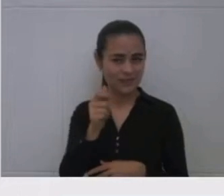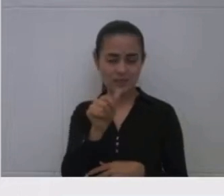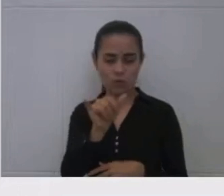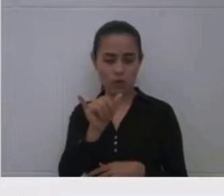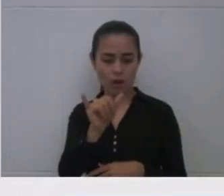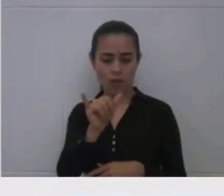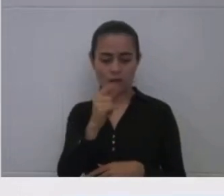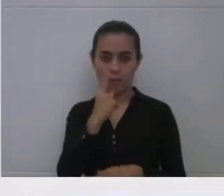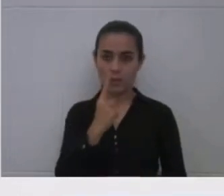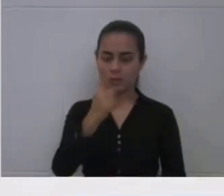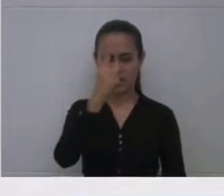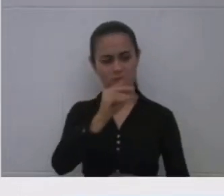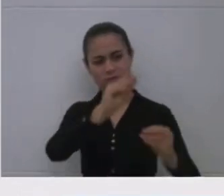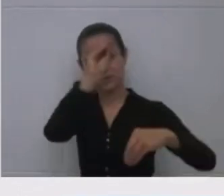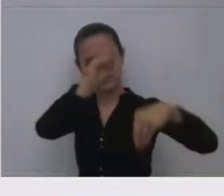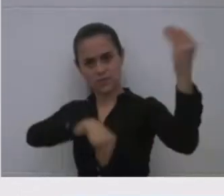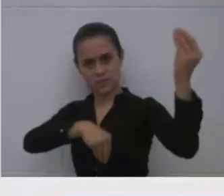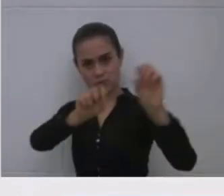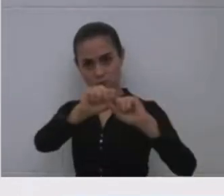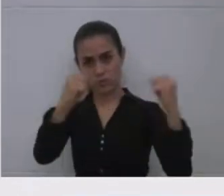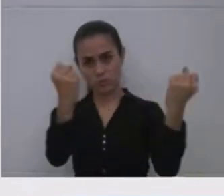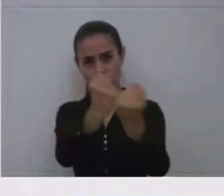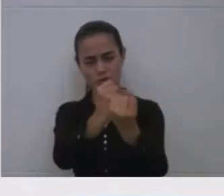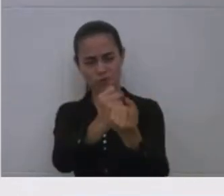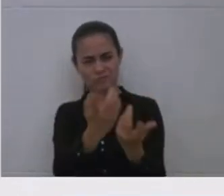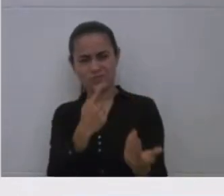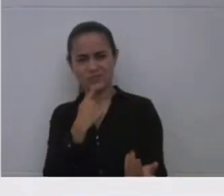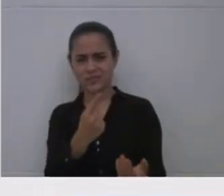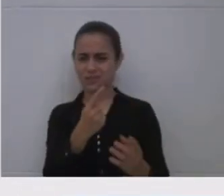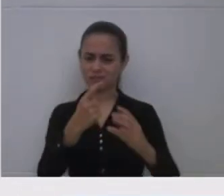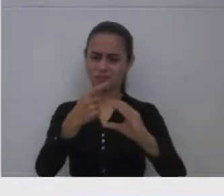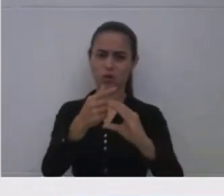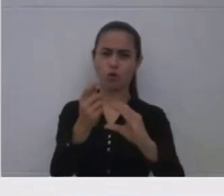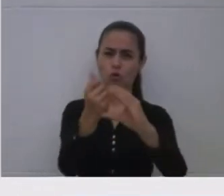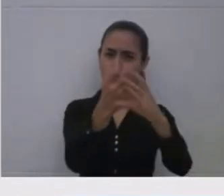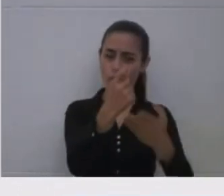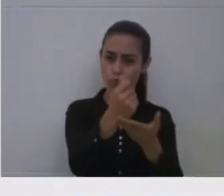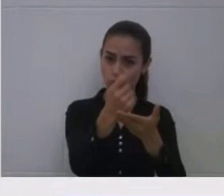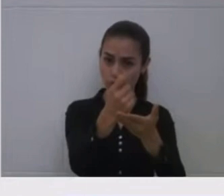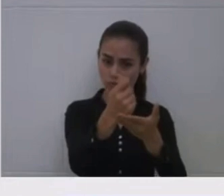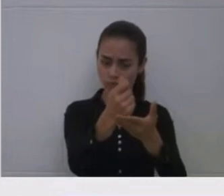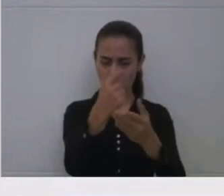contralor, yo manifestaba que la Contraloría no podía ser